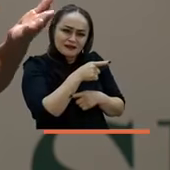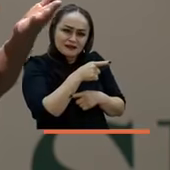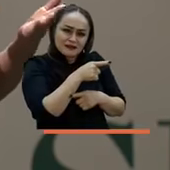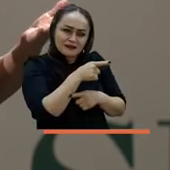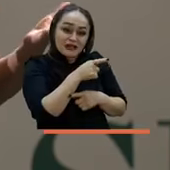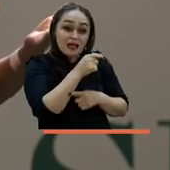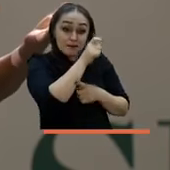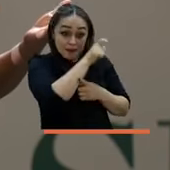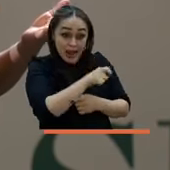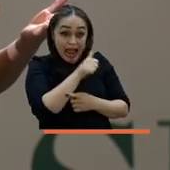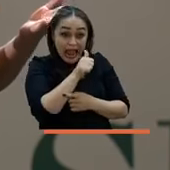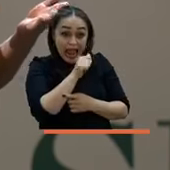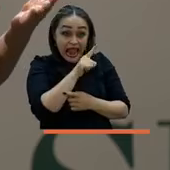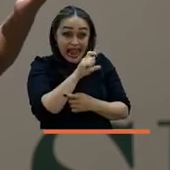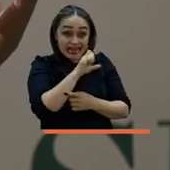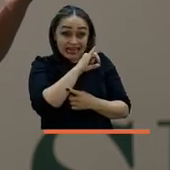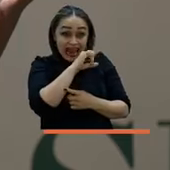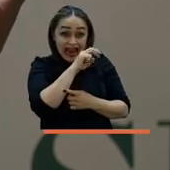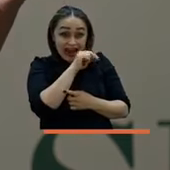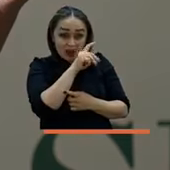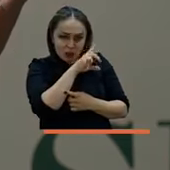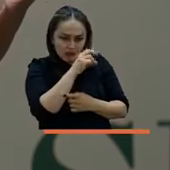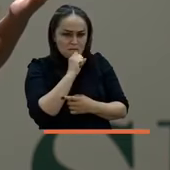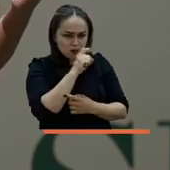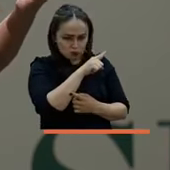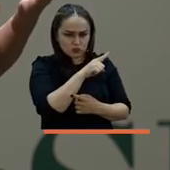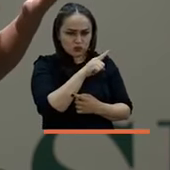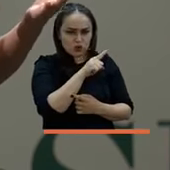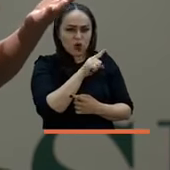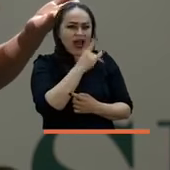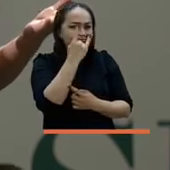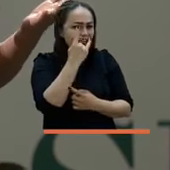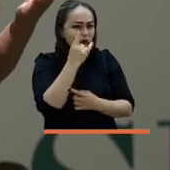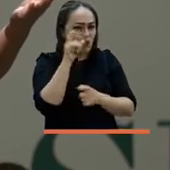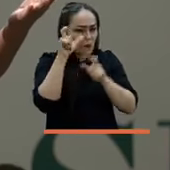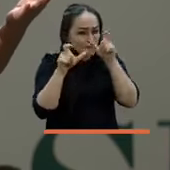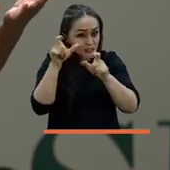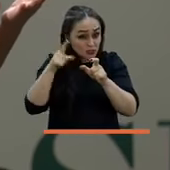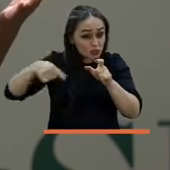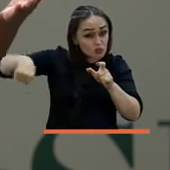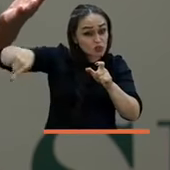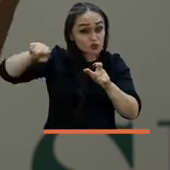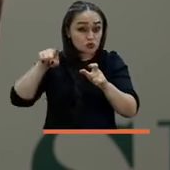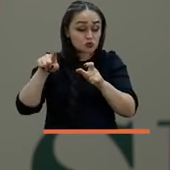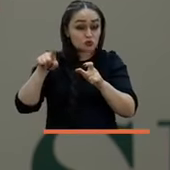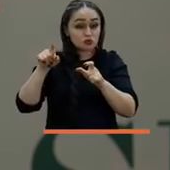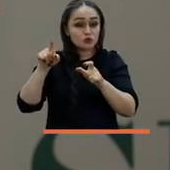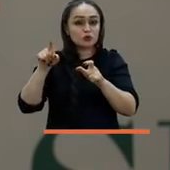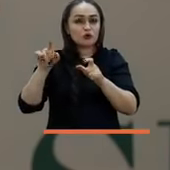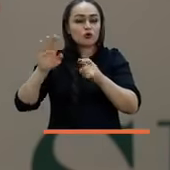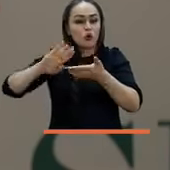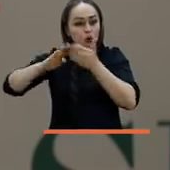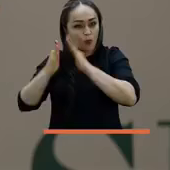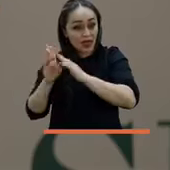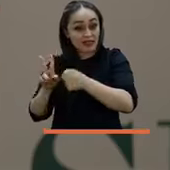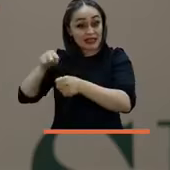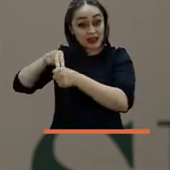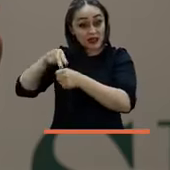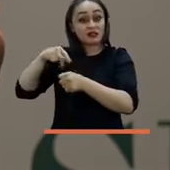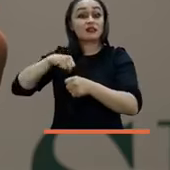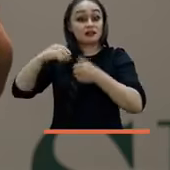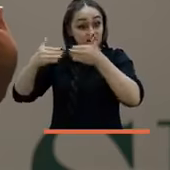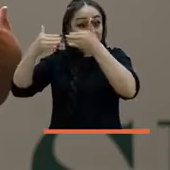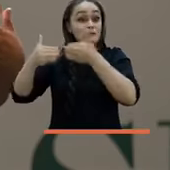ha pensado en jóvenes indígenas también con discapacidad cognitiva yo lo digo porque desde mi